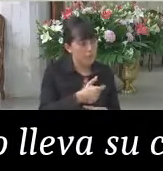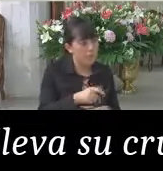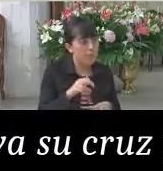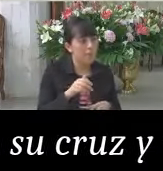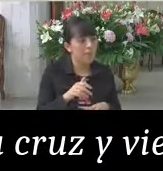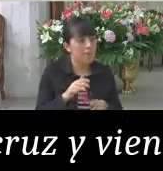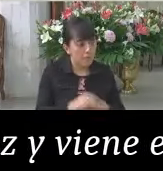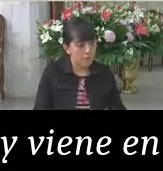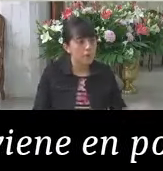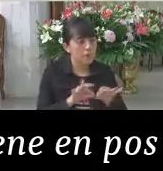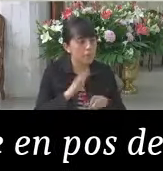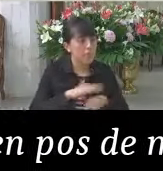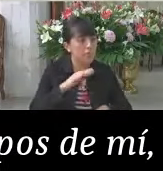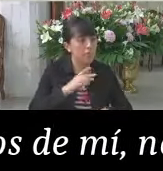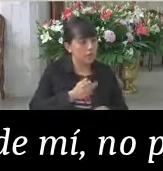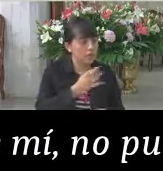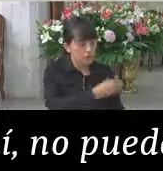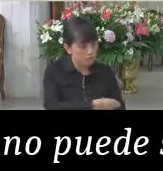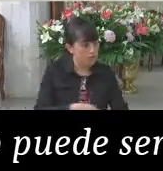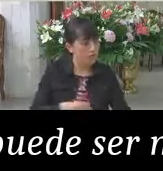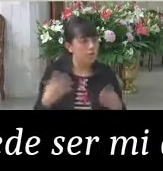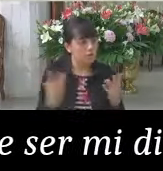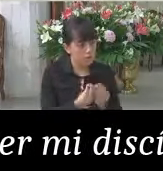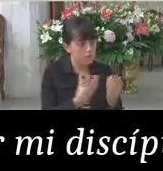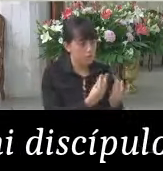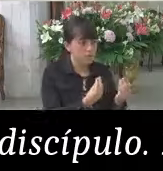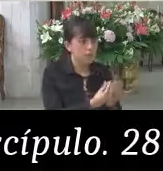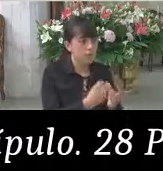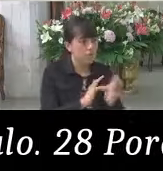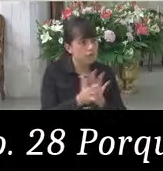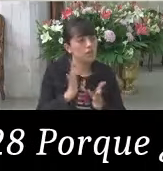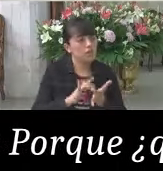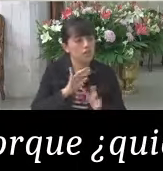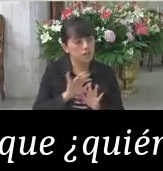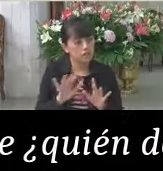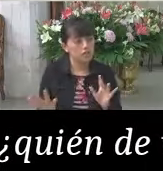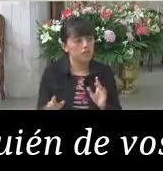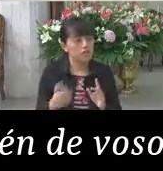y el que no lleva su cruz y viene en Pos de mí no puede ser mi